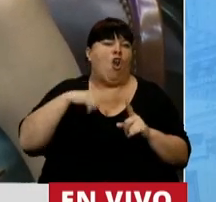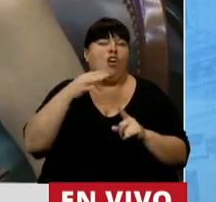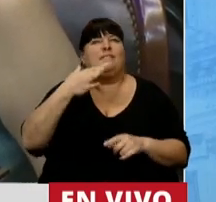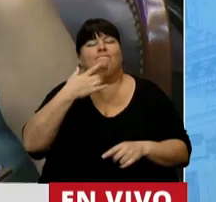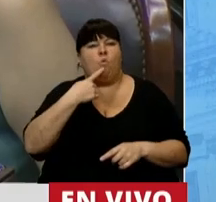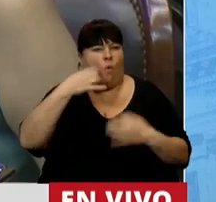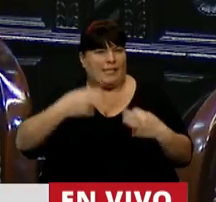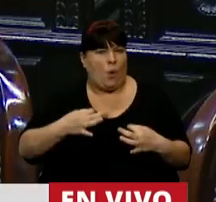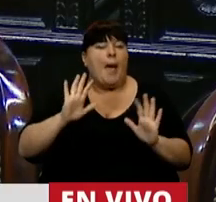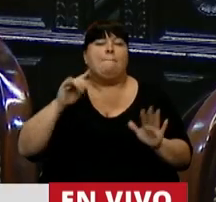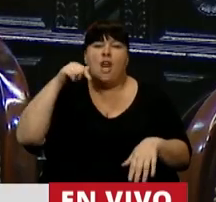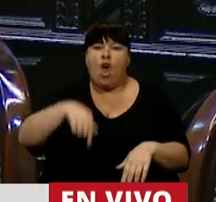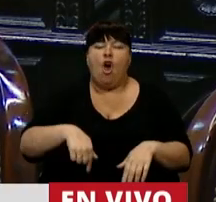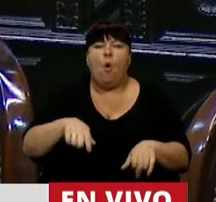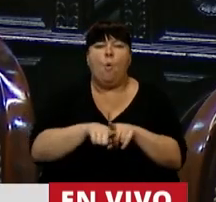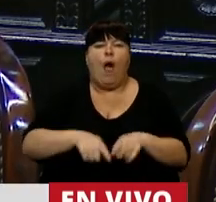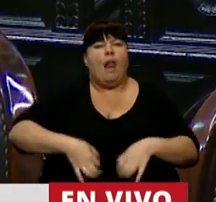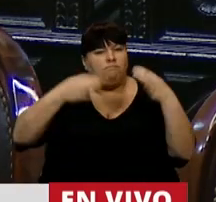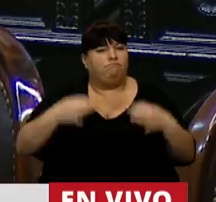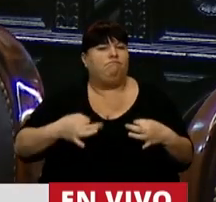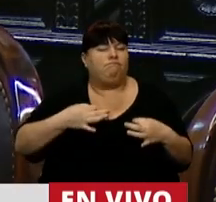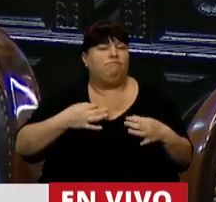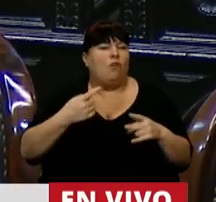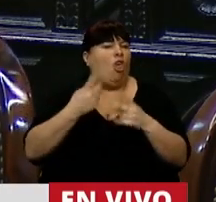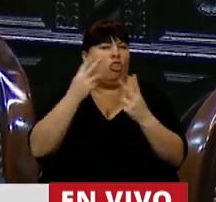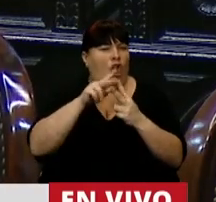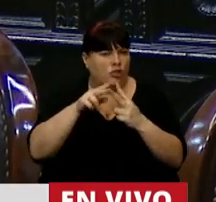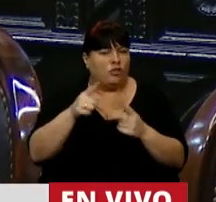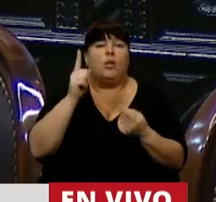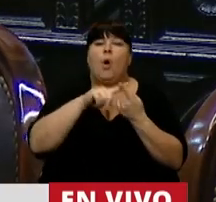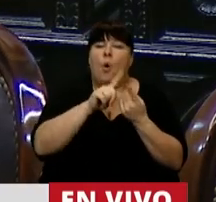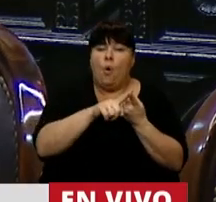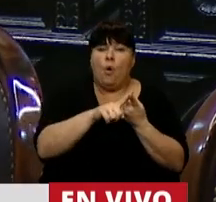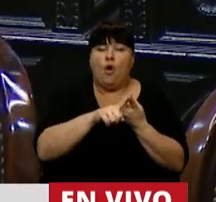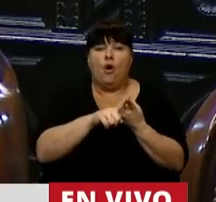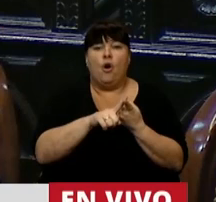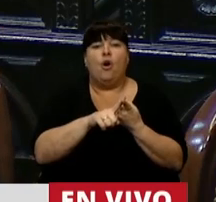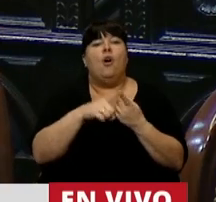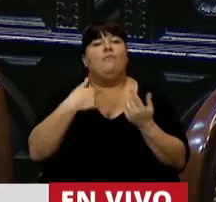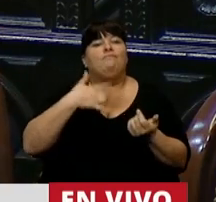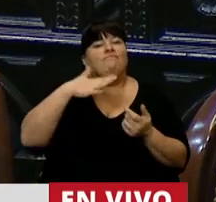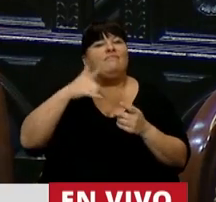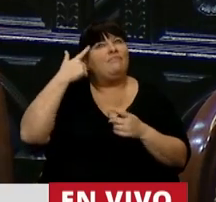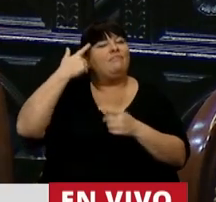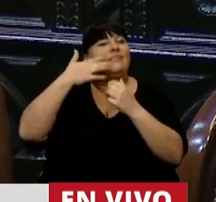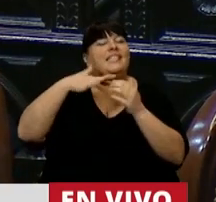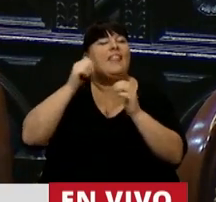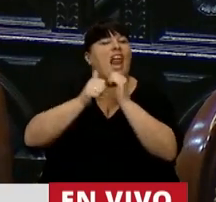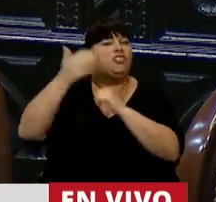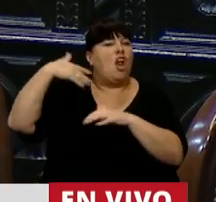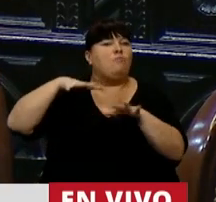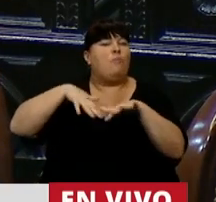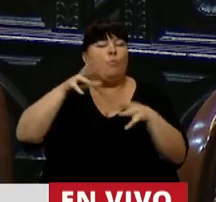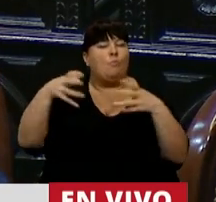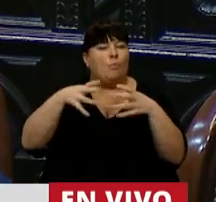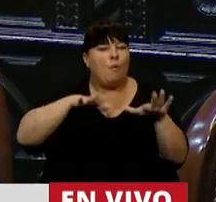convencido, pero hoy creo que hay una convicción por dos lados. Primero, porque hay una comprensión histórica. El movimiento feminista